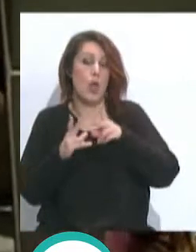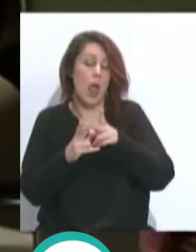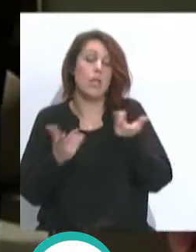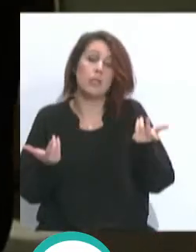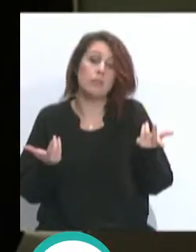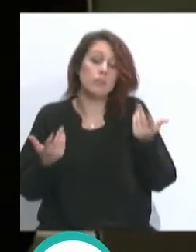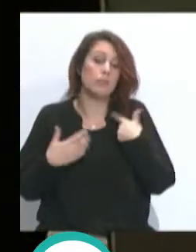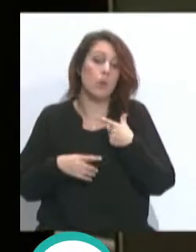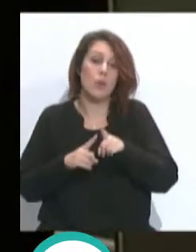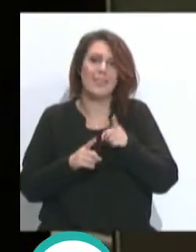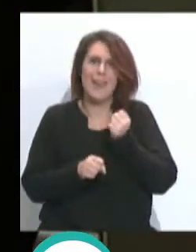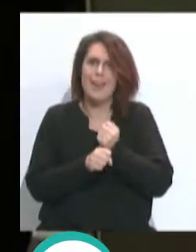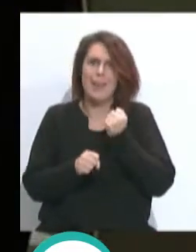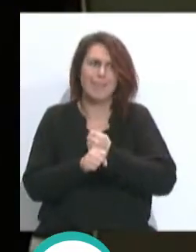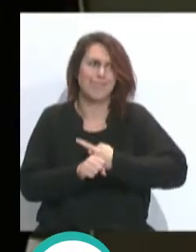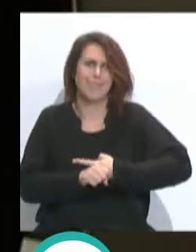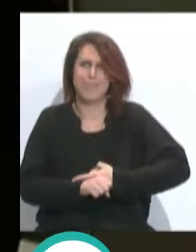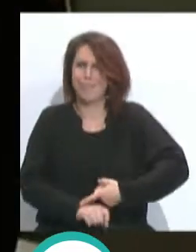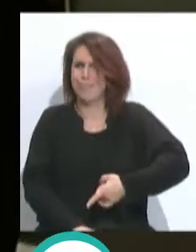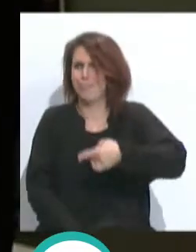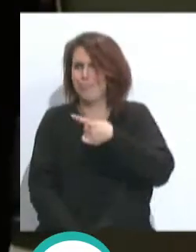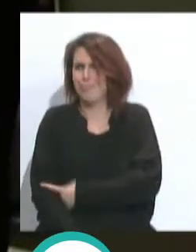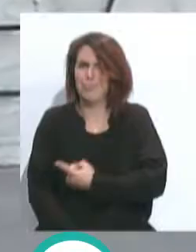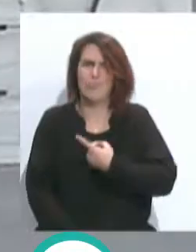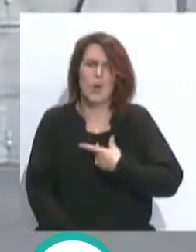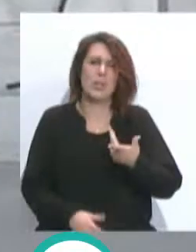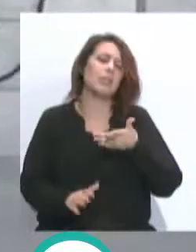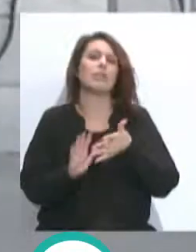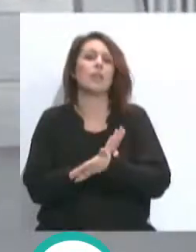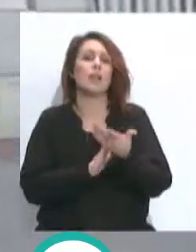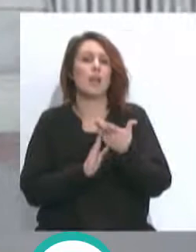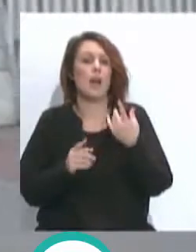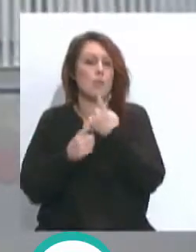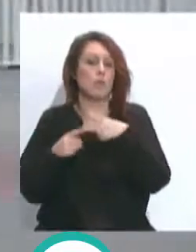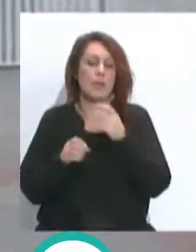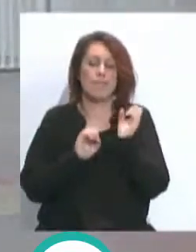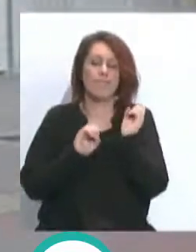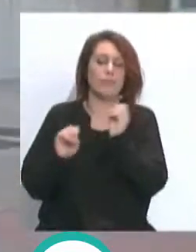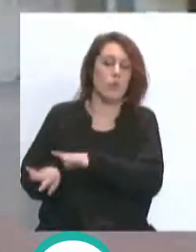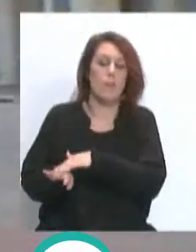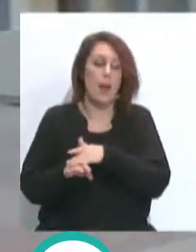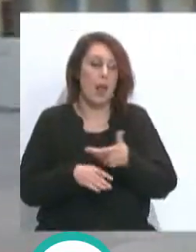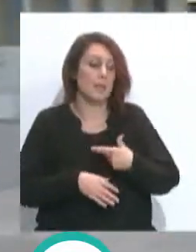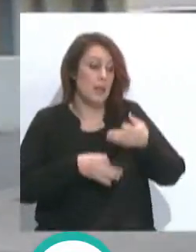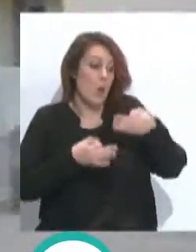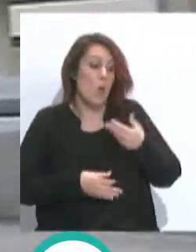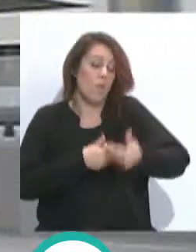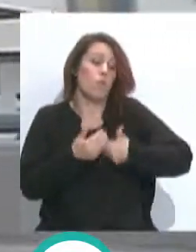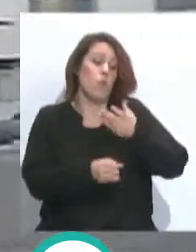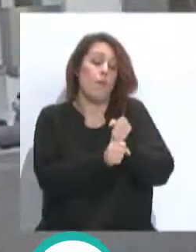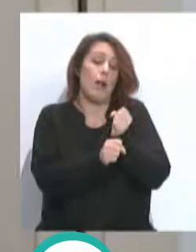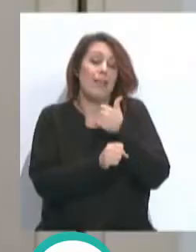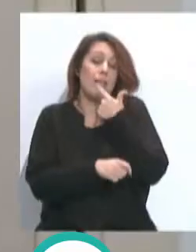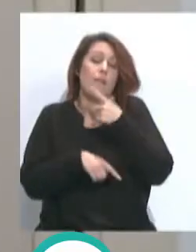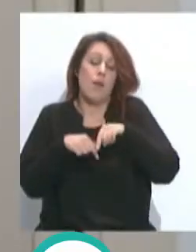sociales. Un volumen de trabajo excesivo y que les supondrá abandonar los estudios musicales para poder asegurarse el futuro laboral,